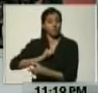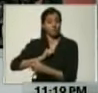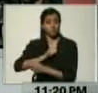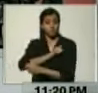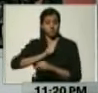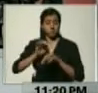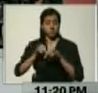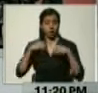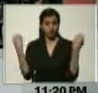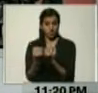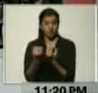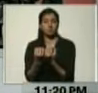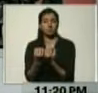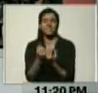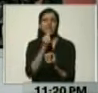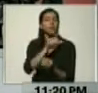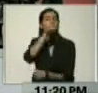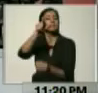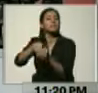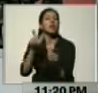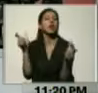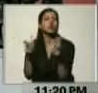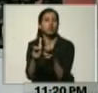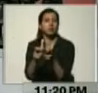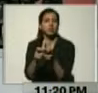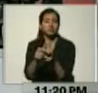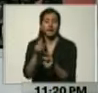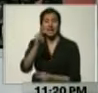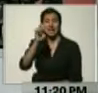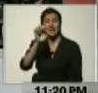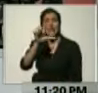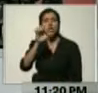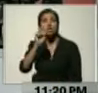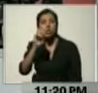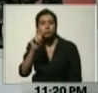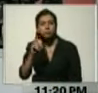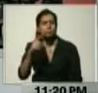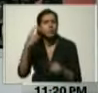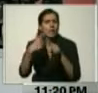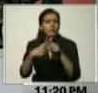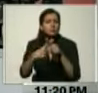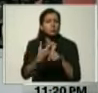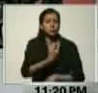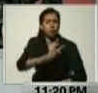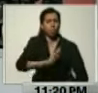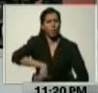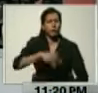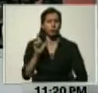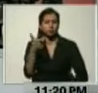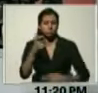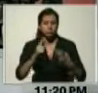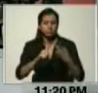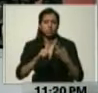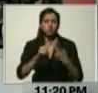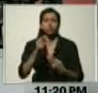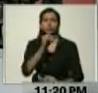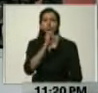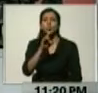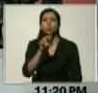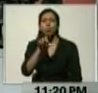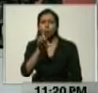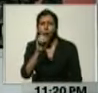personajes que llaman poderosamente la atención: Nelson Meserane, ay Dios mío, Guillermo Zuluaga y Miguel Enrique